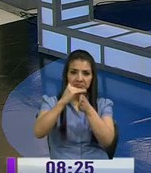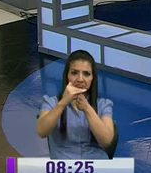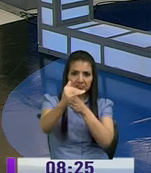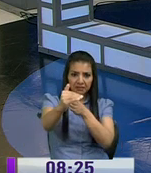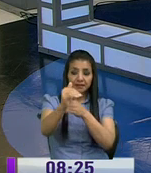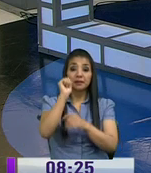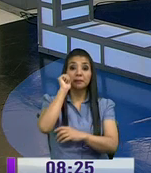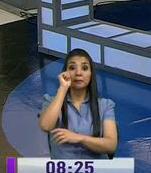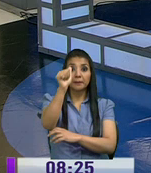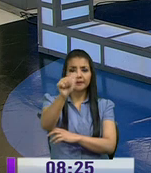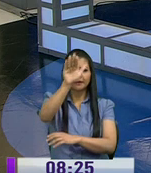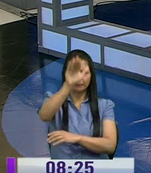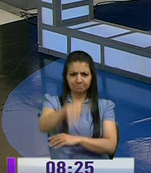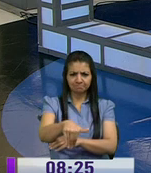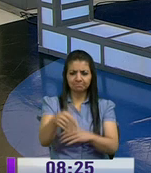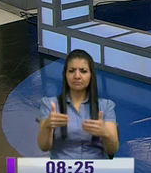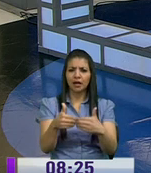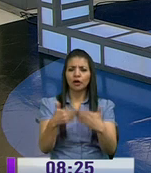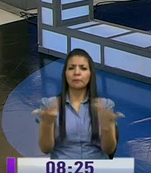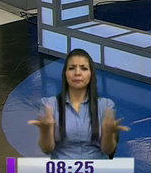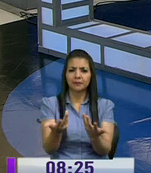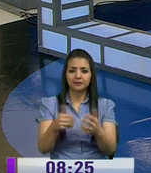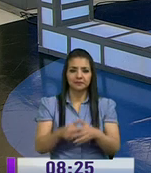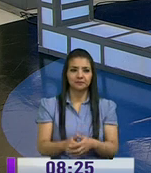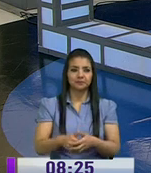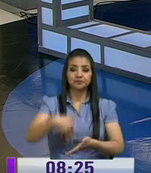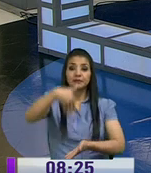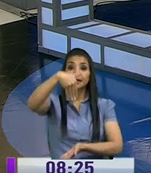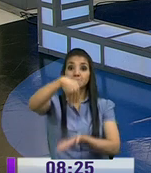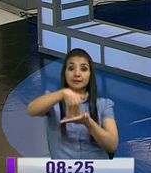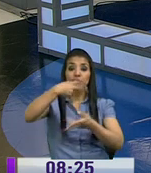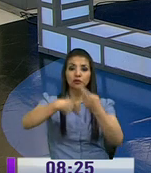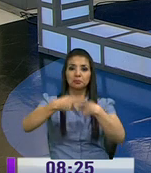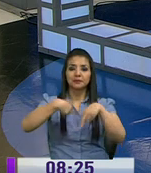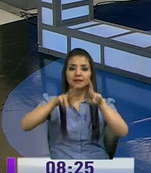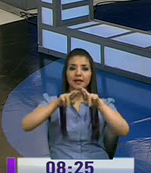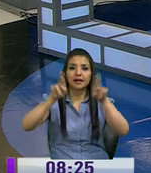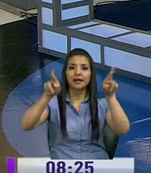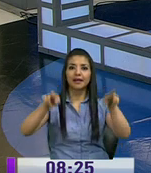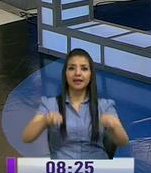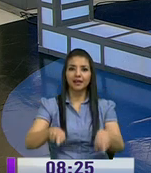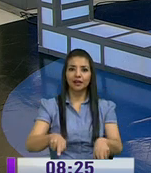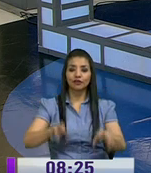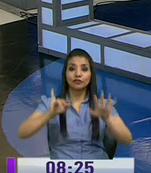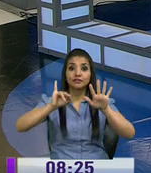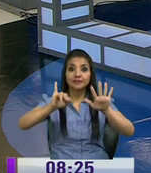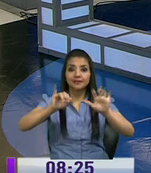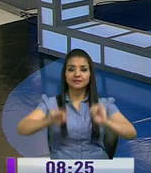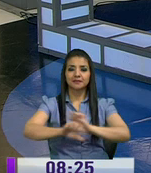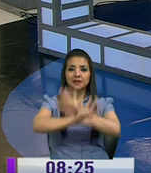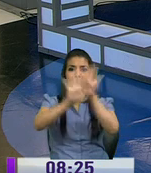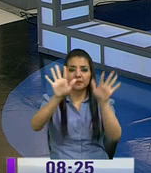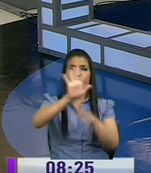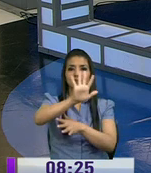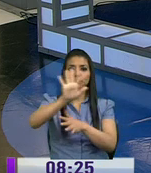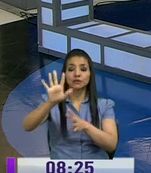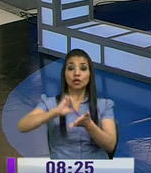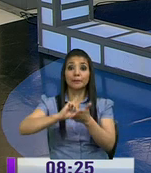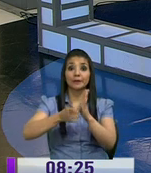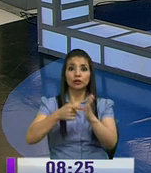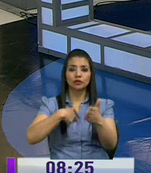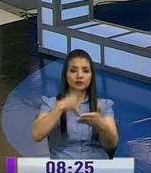nos acompañen, vecinos. ¿Dónde está cita? En el Centro Comercial El Recreo, 6:55 de la mañana. Voy a tomar lista